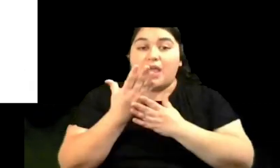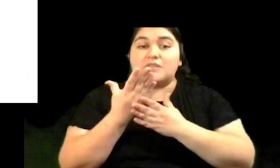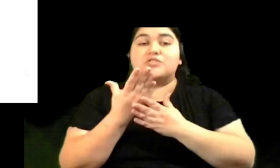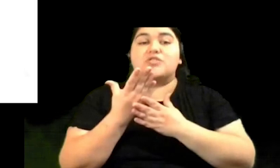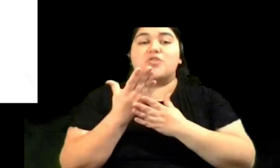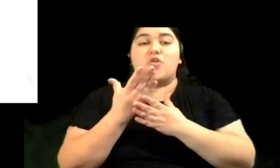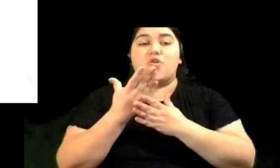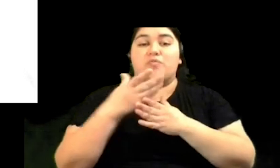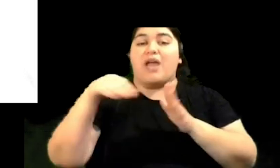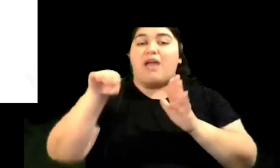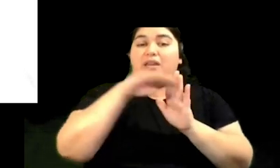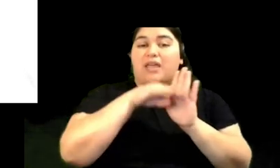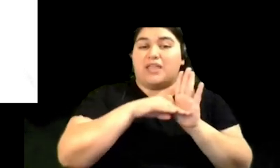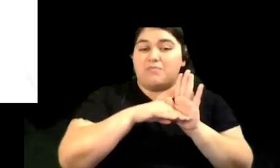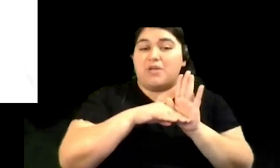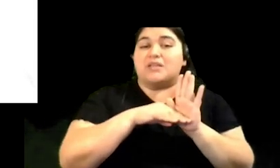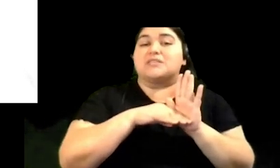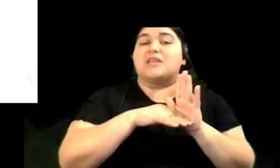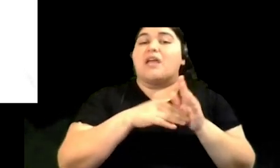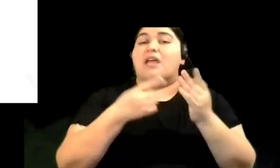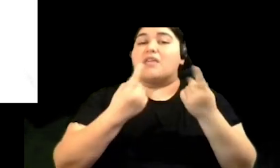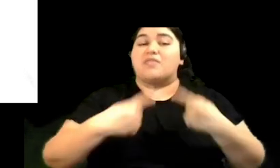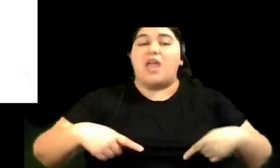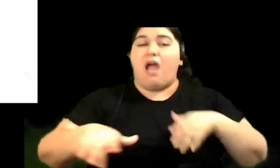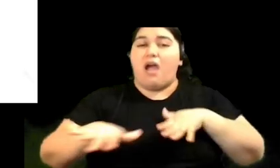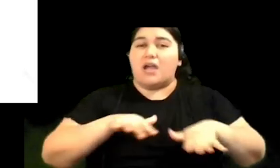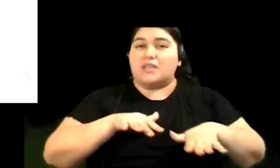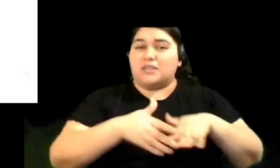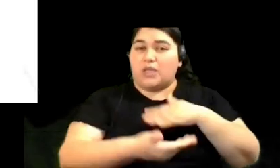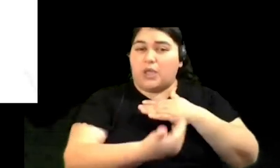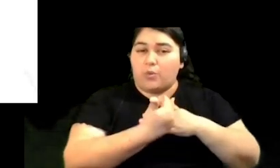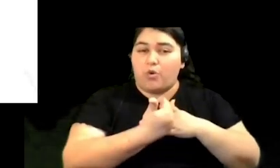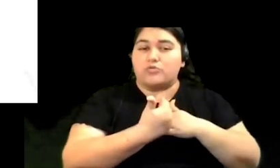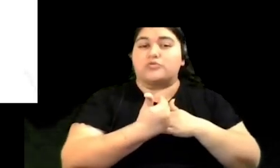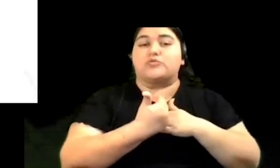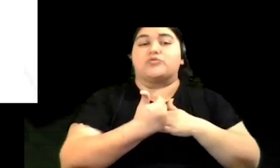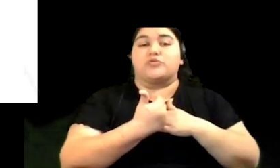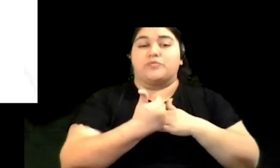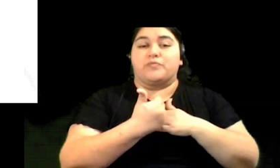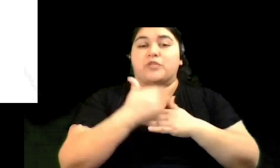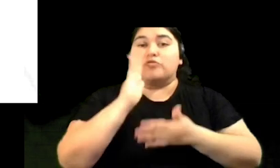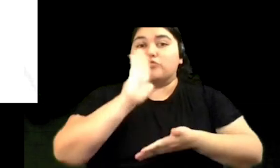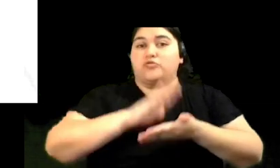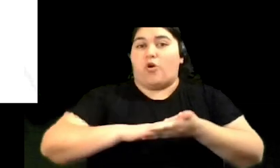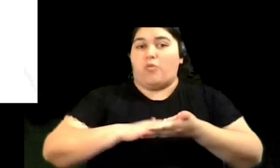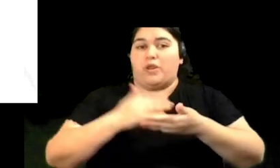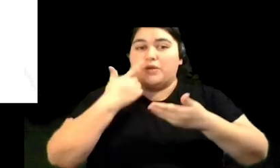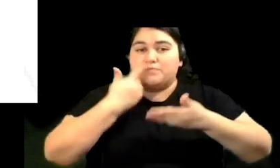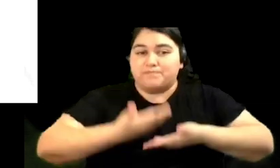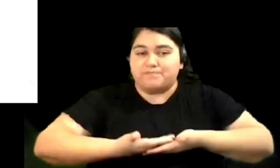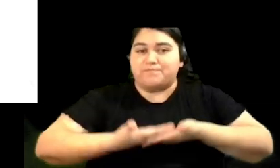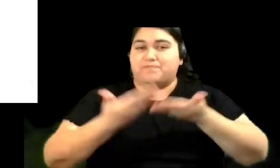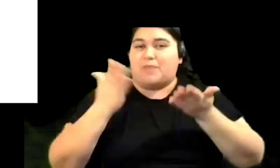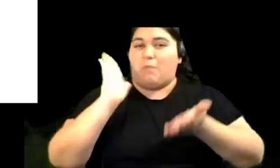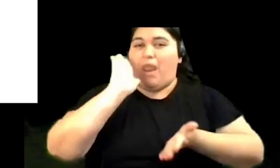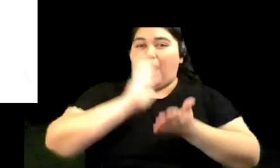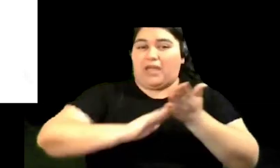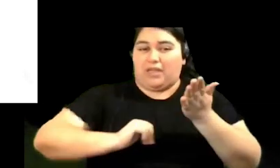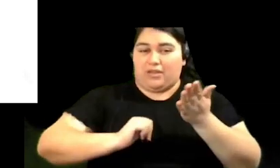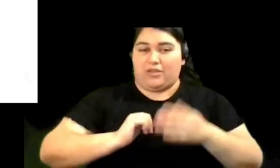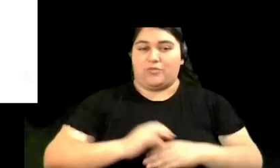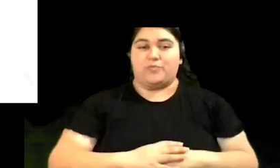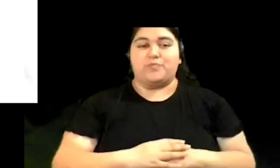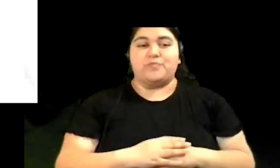un régimen de regularización de activos, más conocido como un blanqueo. Se crea el régimen especial